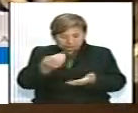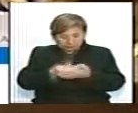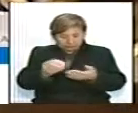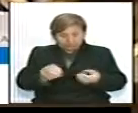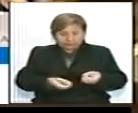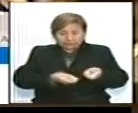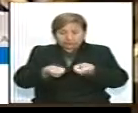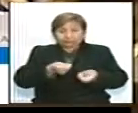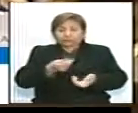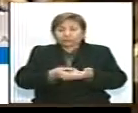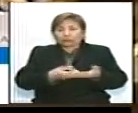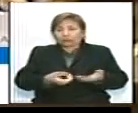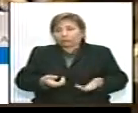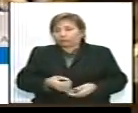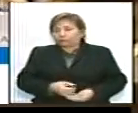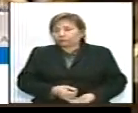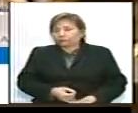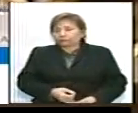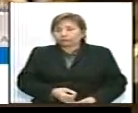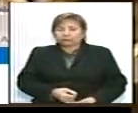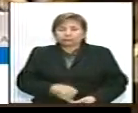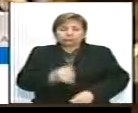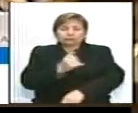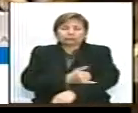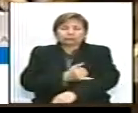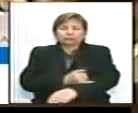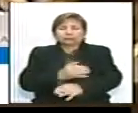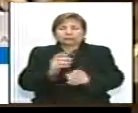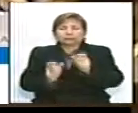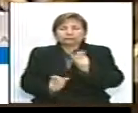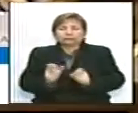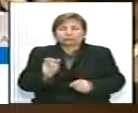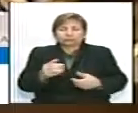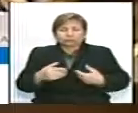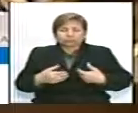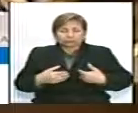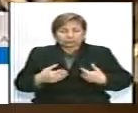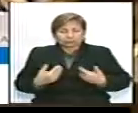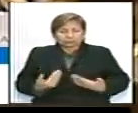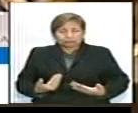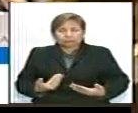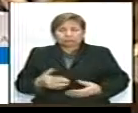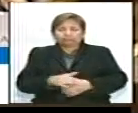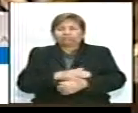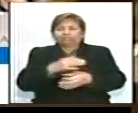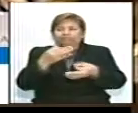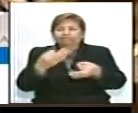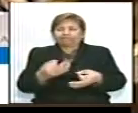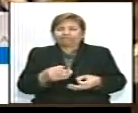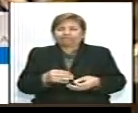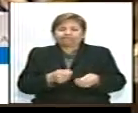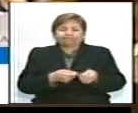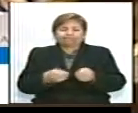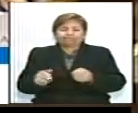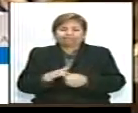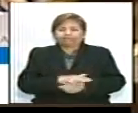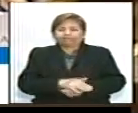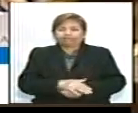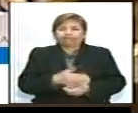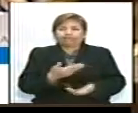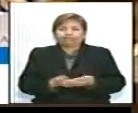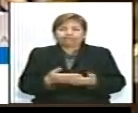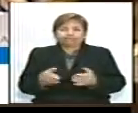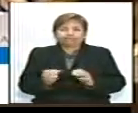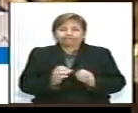nuestra ejecución de gasto, teniendo instituciones públicas que podríamos prácticamente combatir la corrupción,